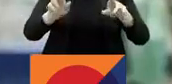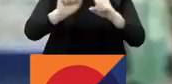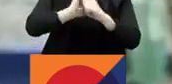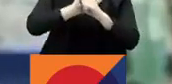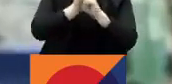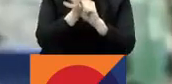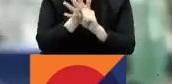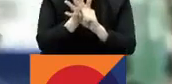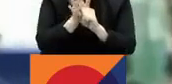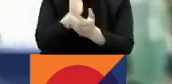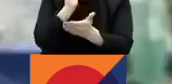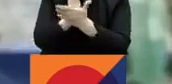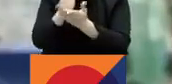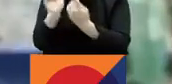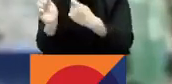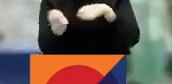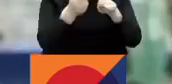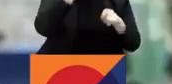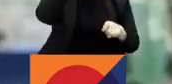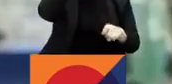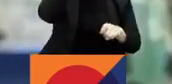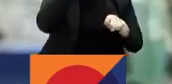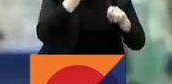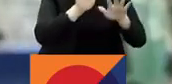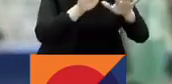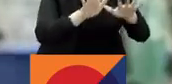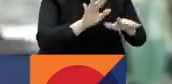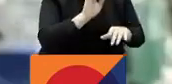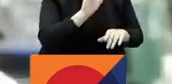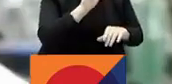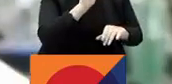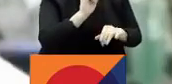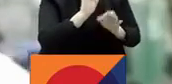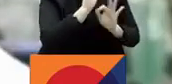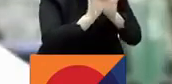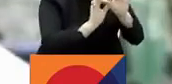de hospitalización y casos que se encuentran en unidades de cuidado intensivo.